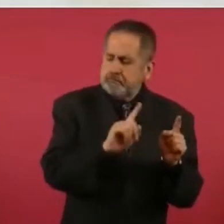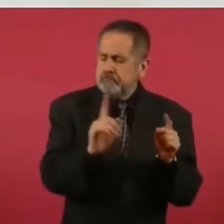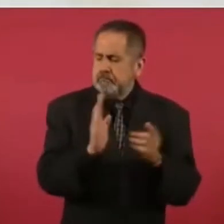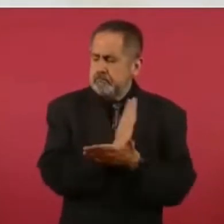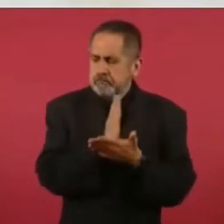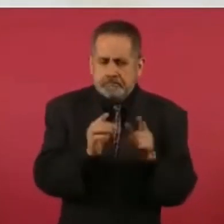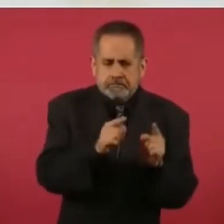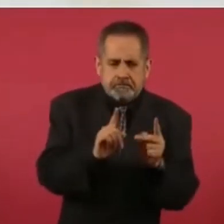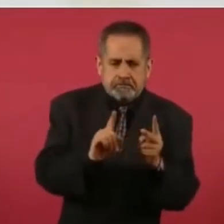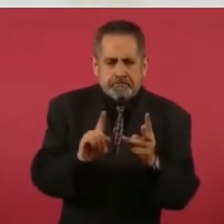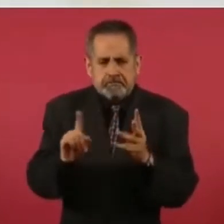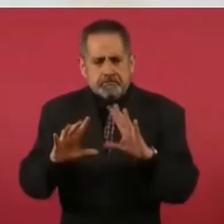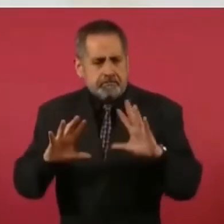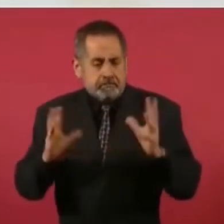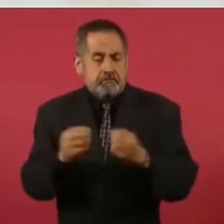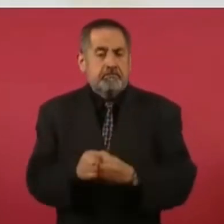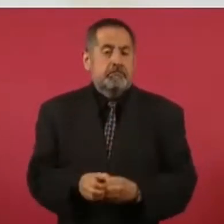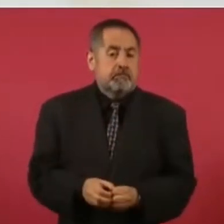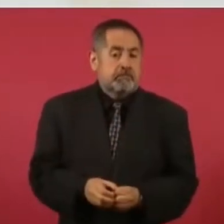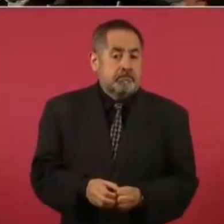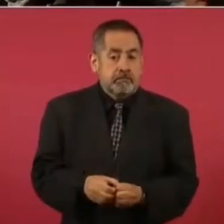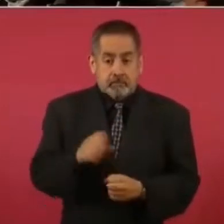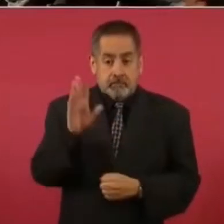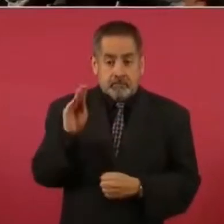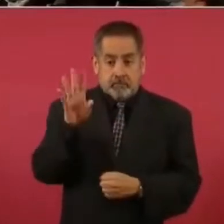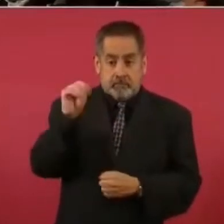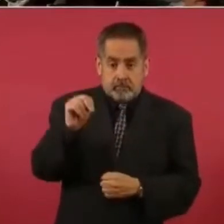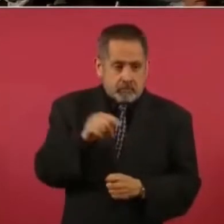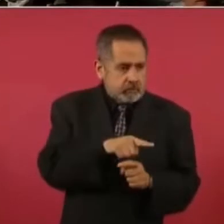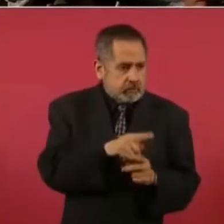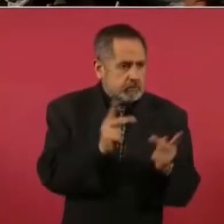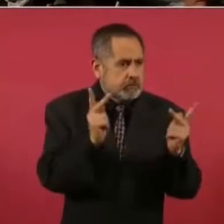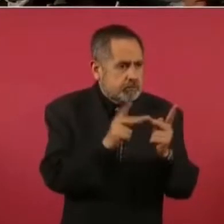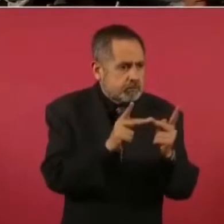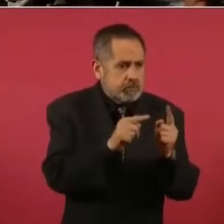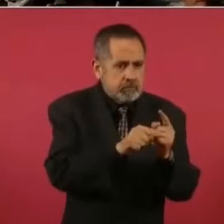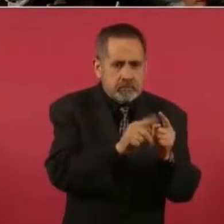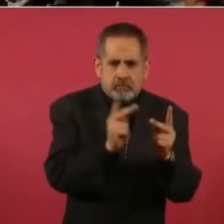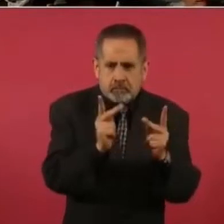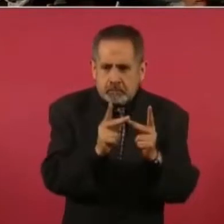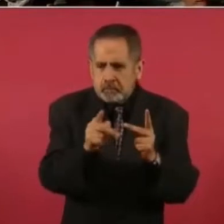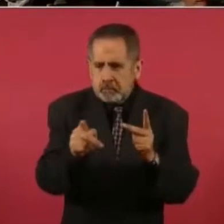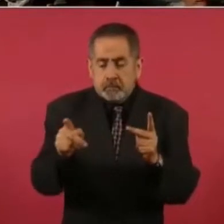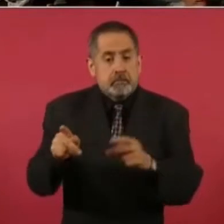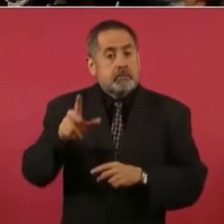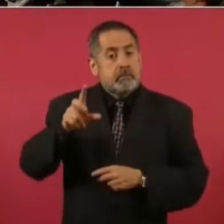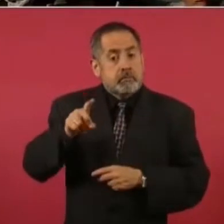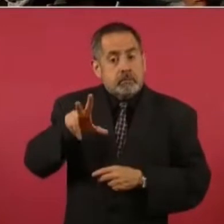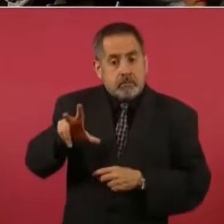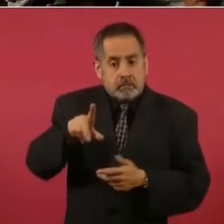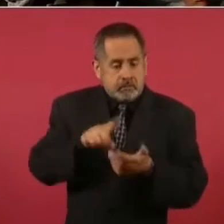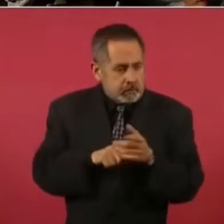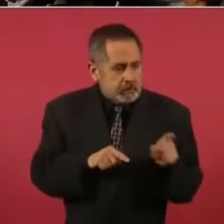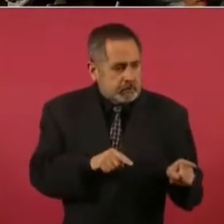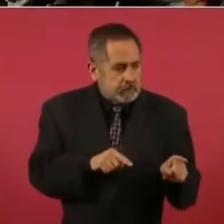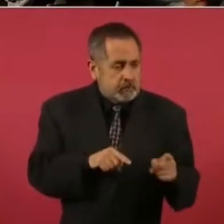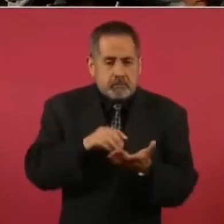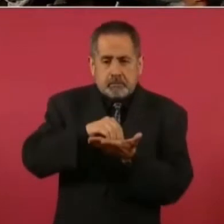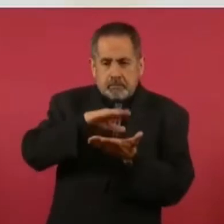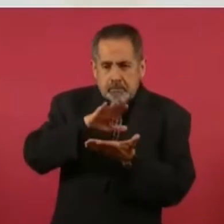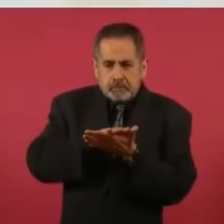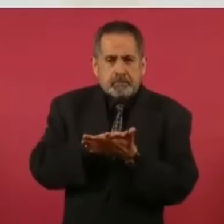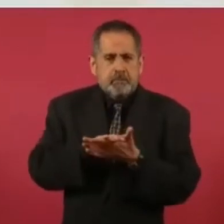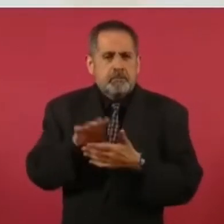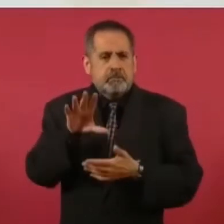realizándolo. De los 99 que tienen coincidencia, 38 tienen una base de capturas con